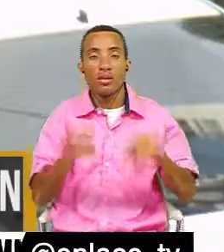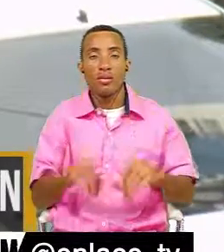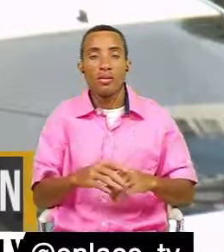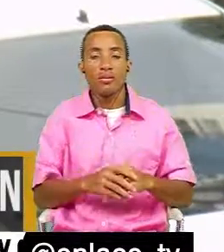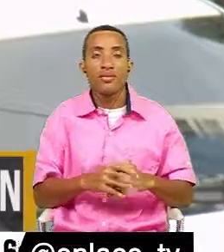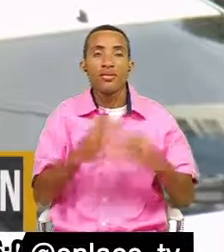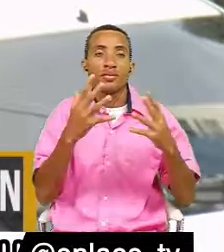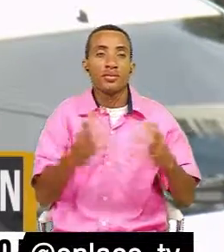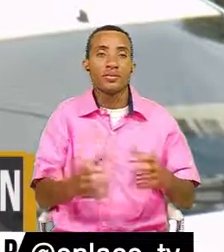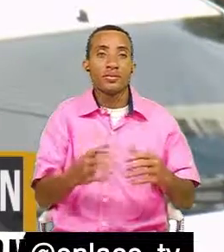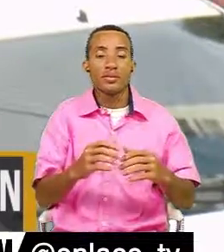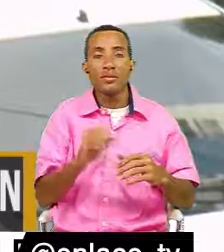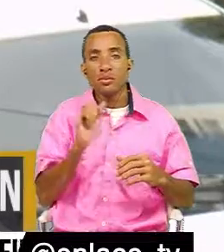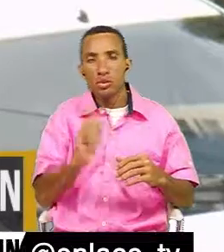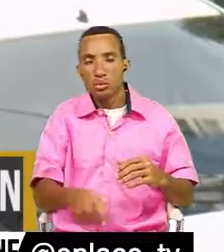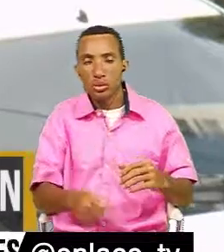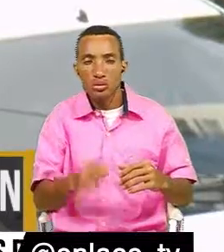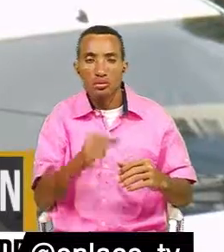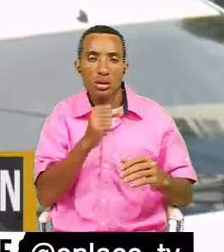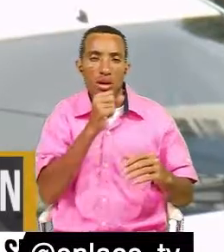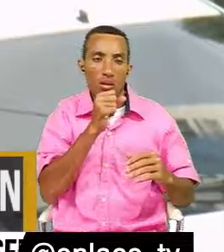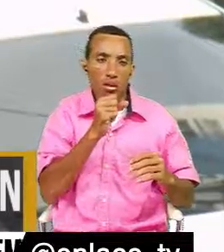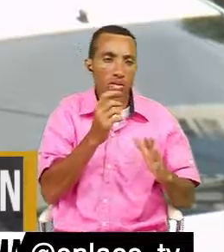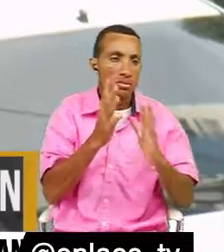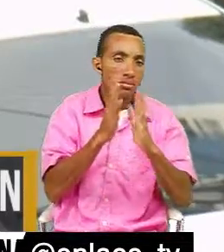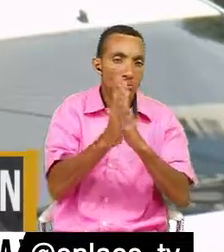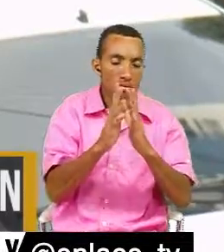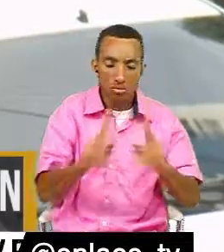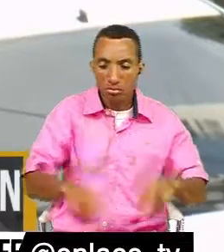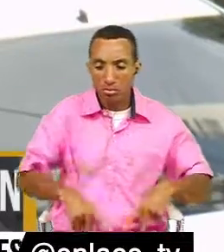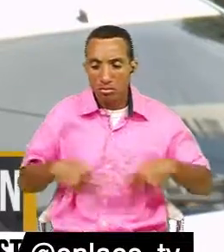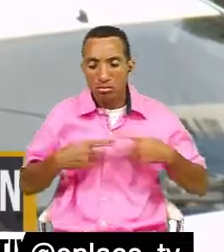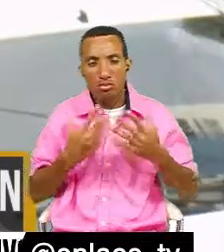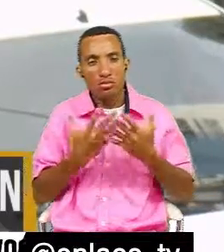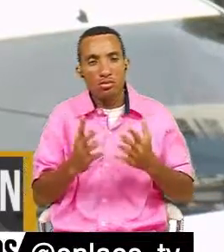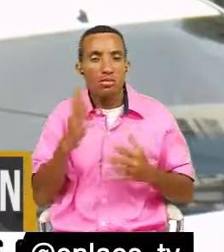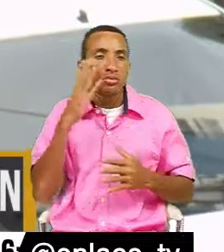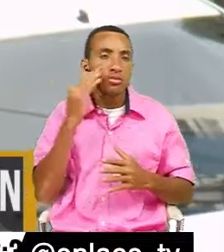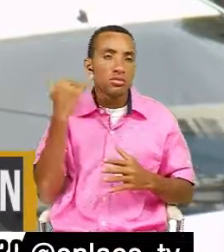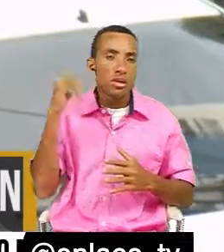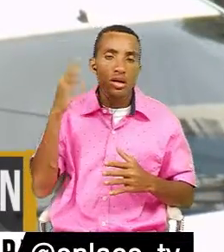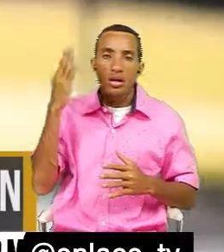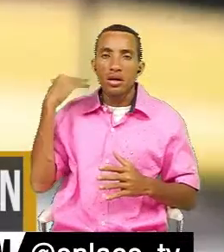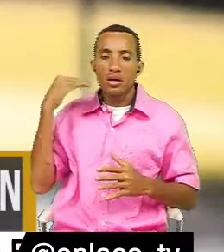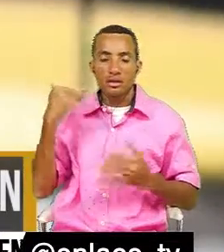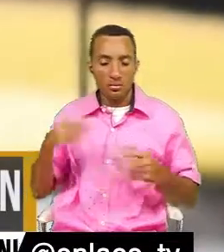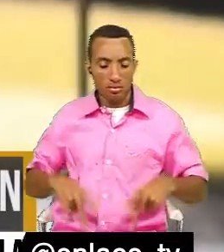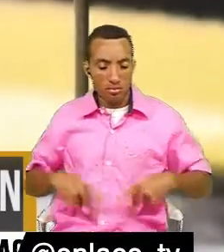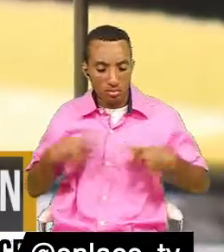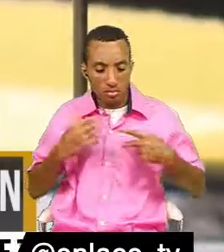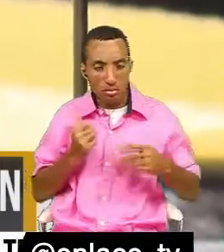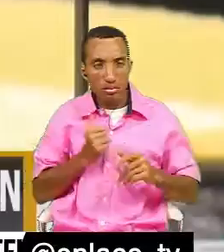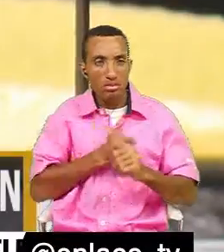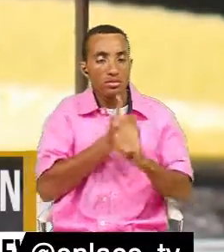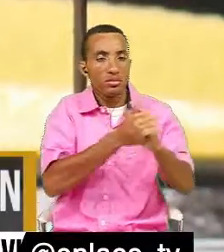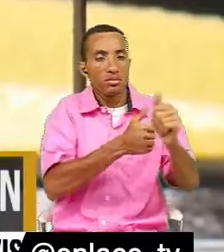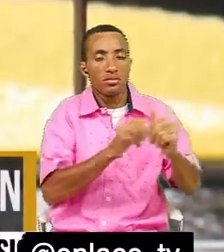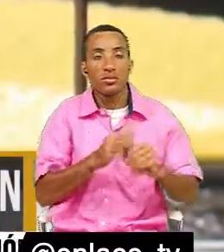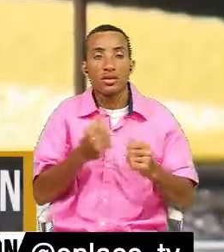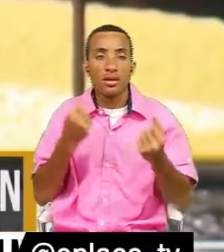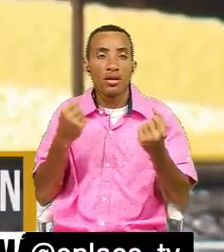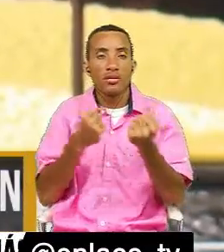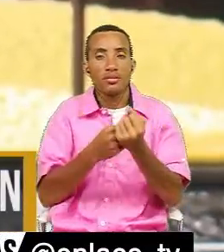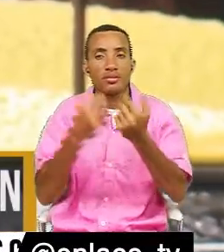micrófono abierto como para contar vivencias, ¿no?, de cada uno de su vida. El gremio busca el apoyo de los